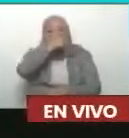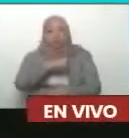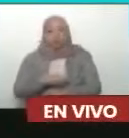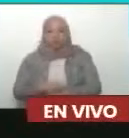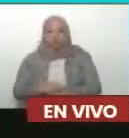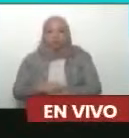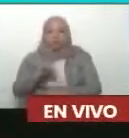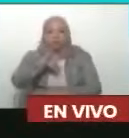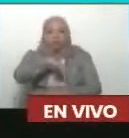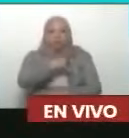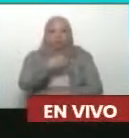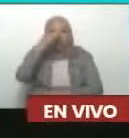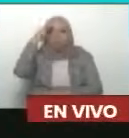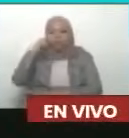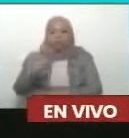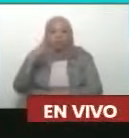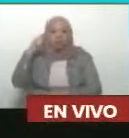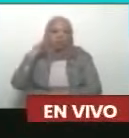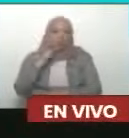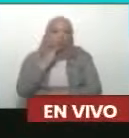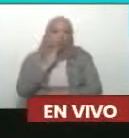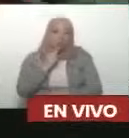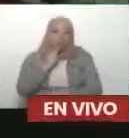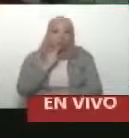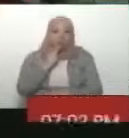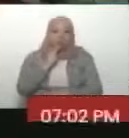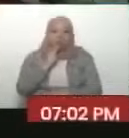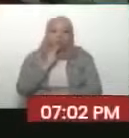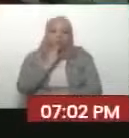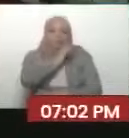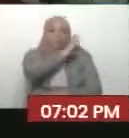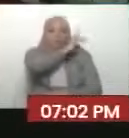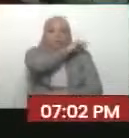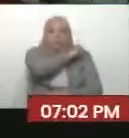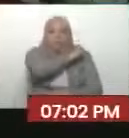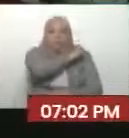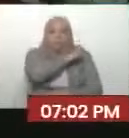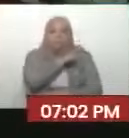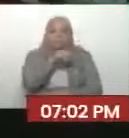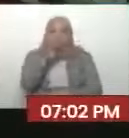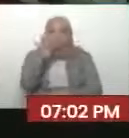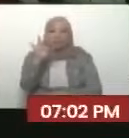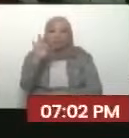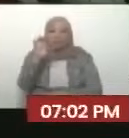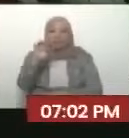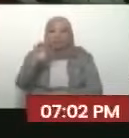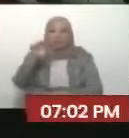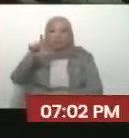el rector de la Universidad Militar Bolivariana, mayor general Félix Osorio